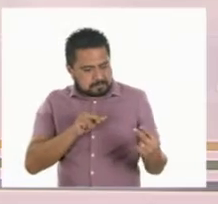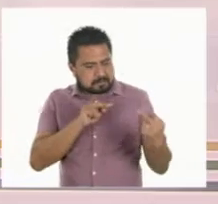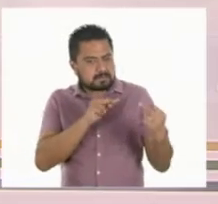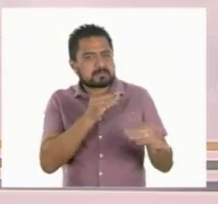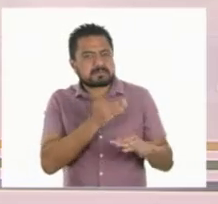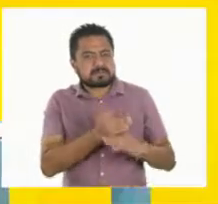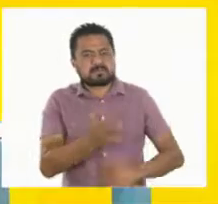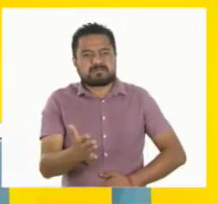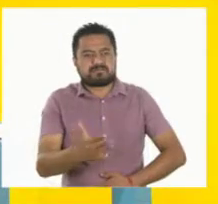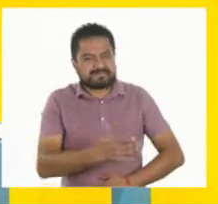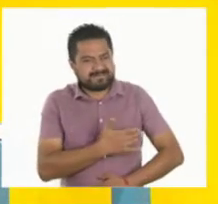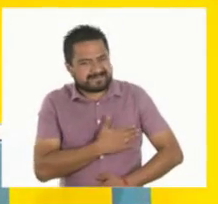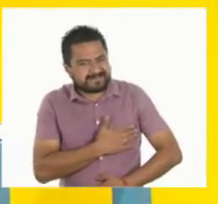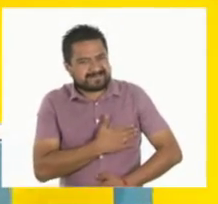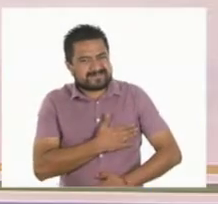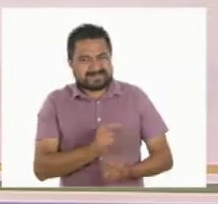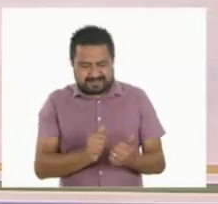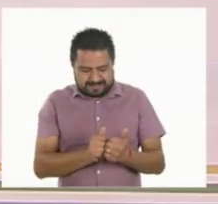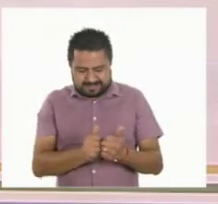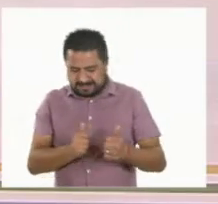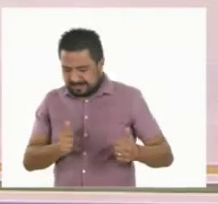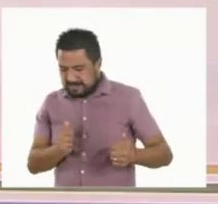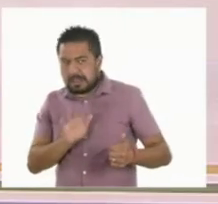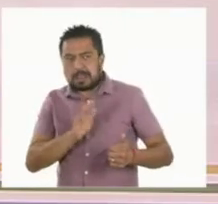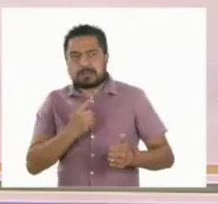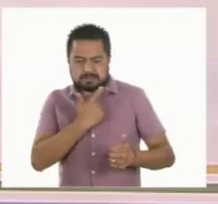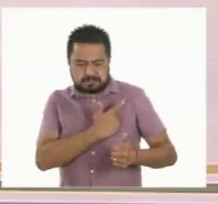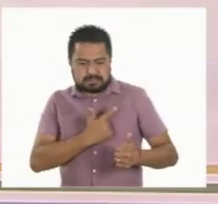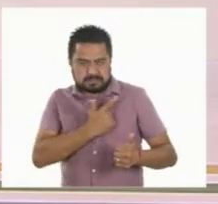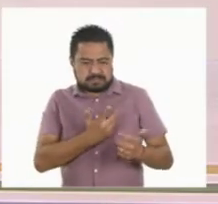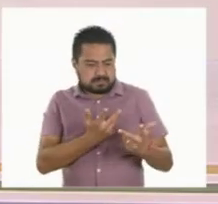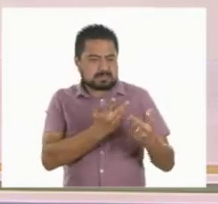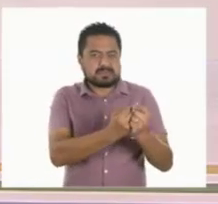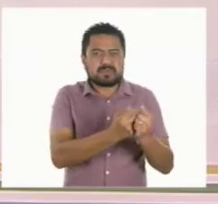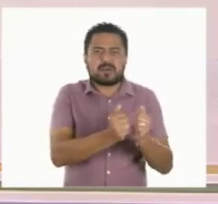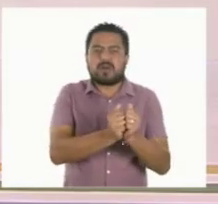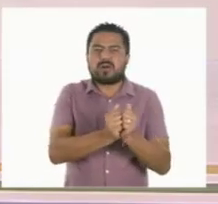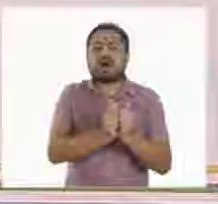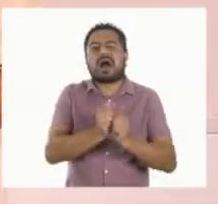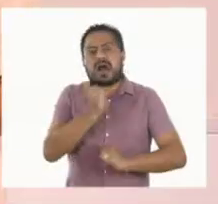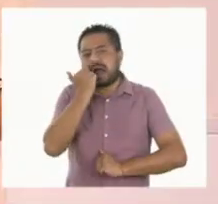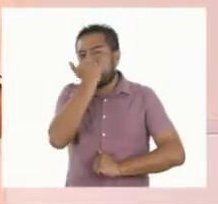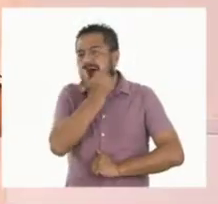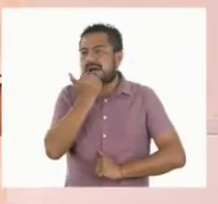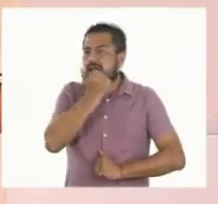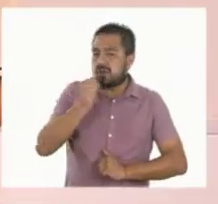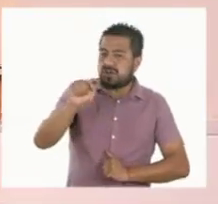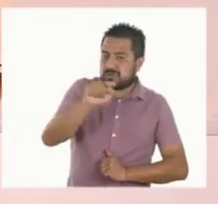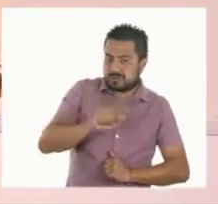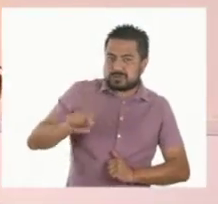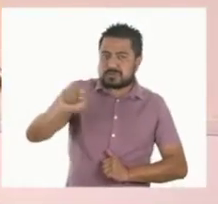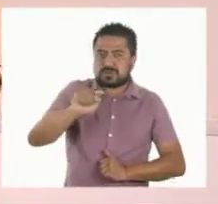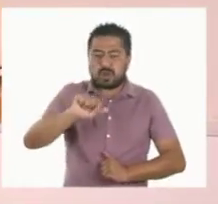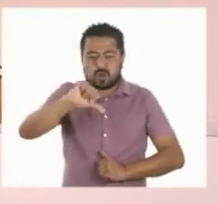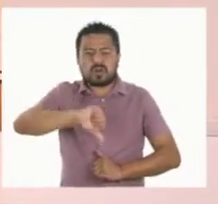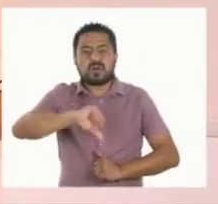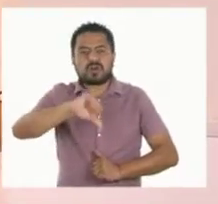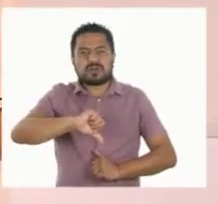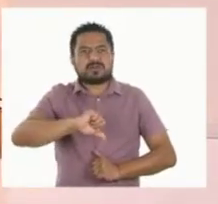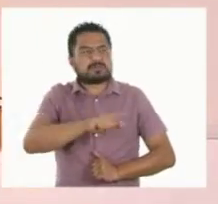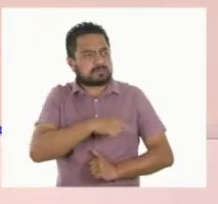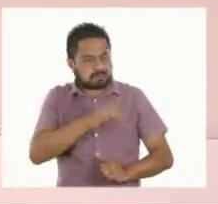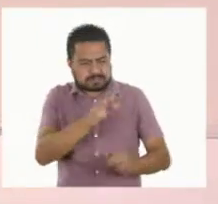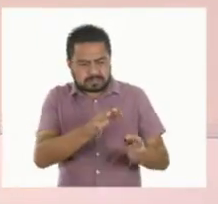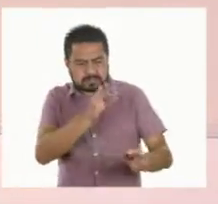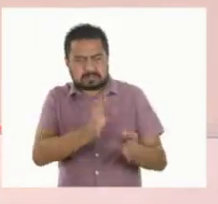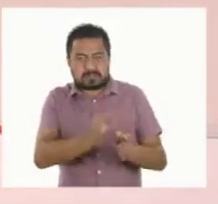la distancia. Qué gusto me da estar aquí contigo y con todos nuestros alumnos que hoy también han de estar muy